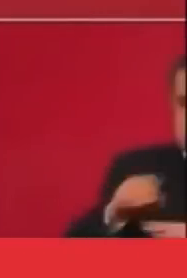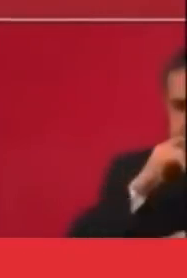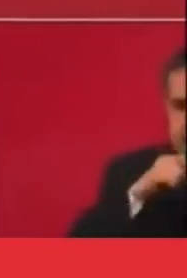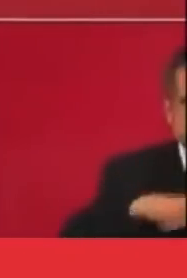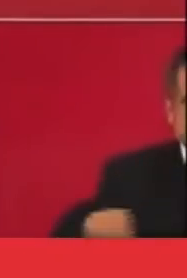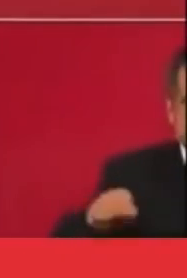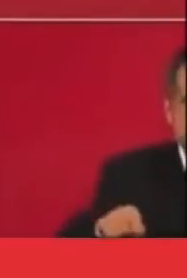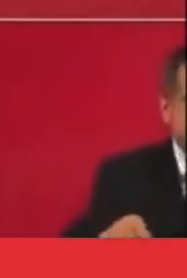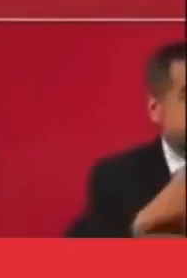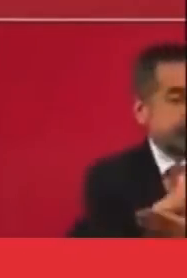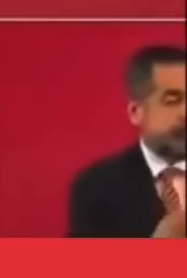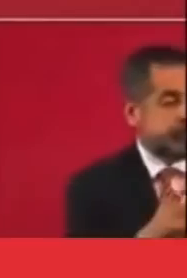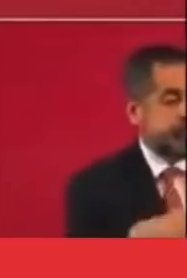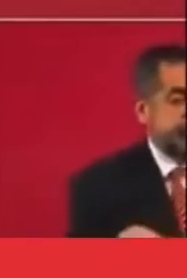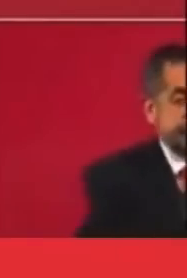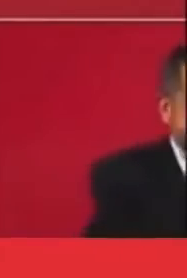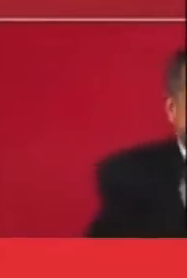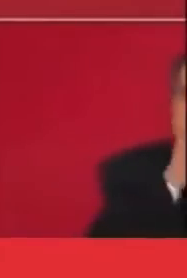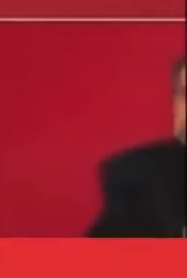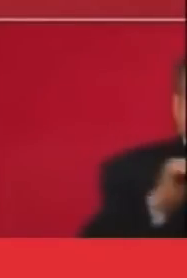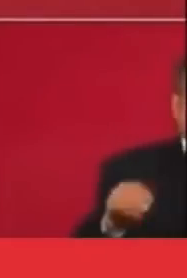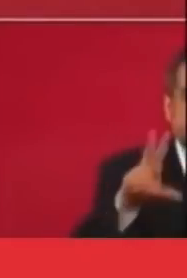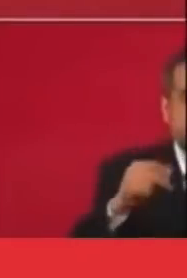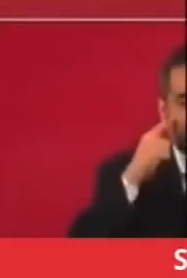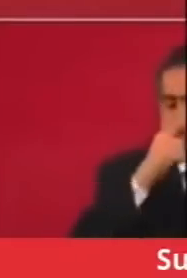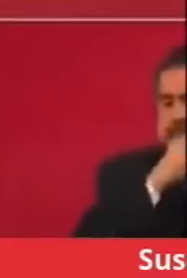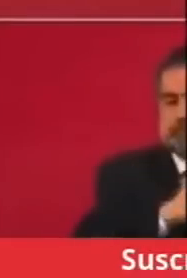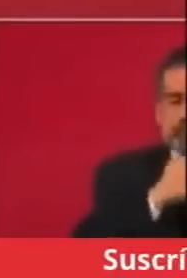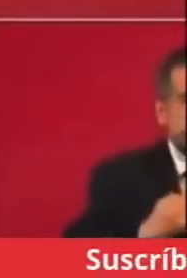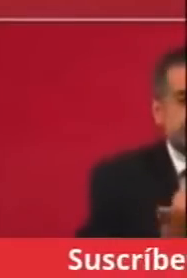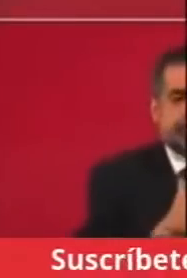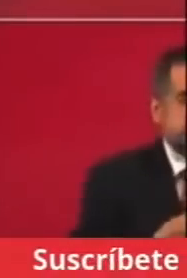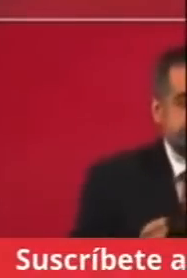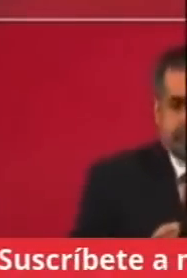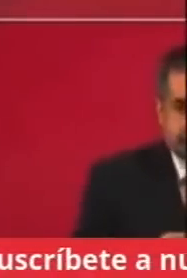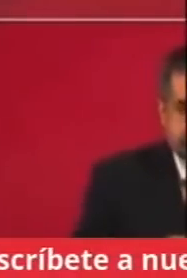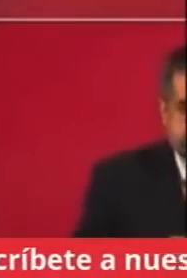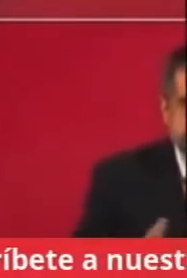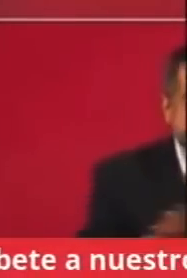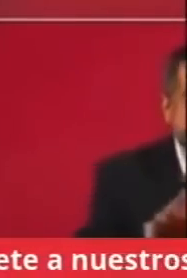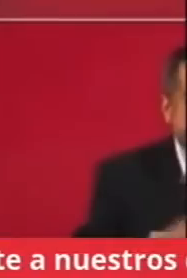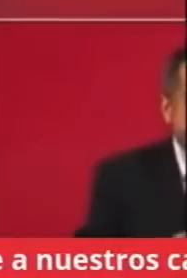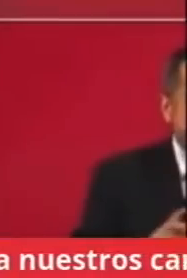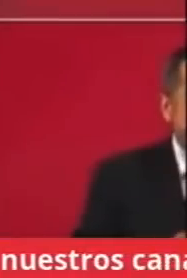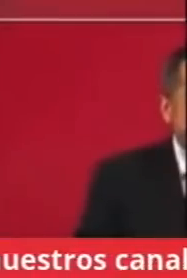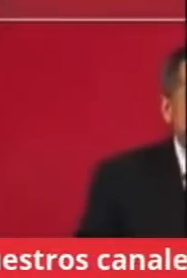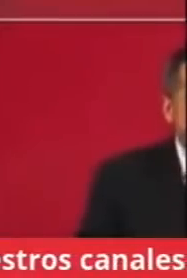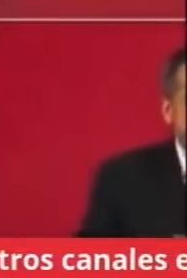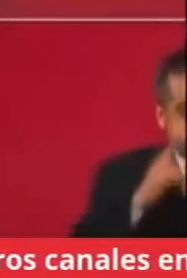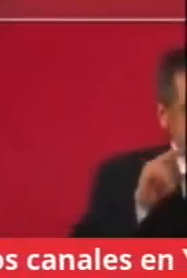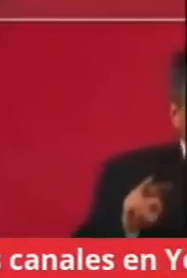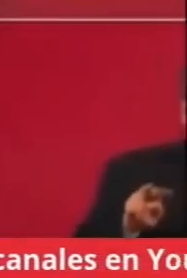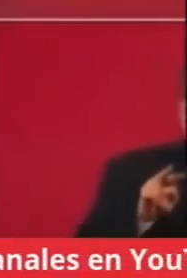cuanto a las relaciones en Norteamérica, concretamente con Washington y con México, ¿no? Entonces, yo lo veo consecuente. Sin embargo, llama la atención que